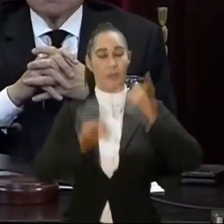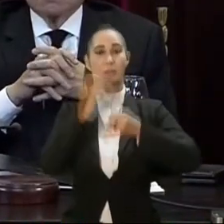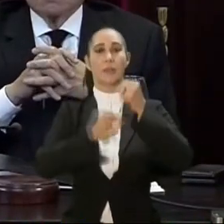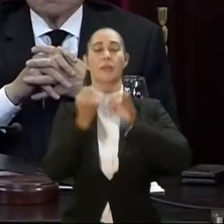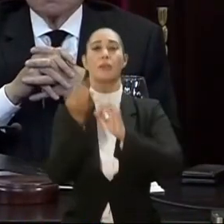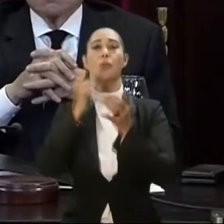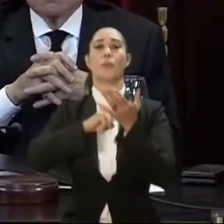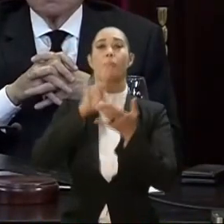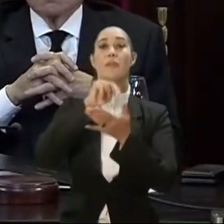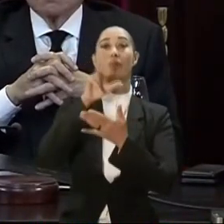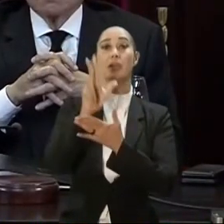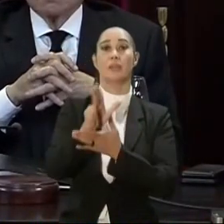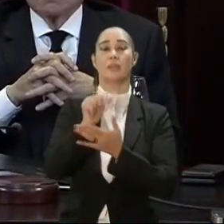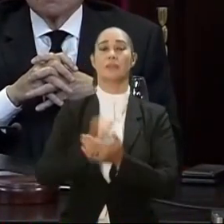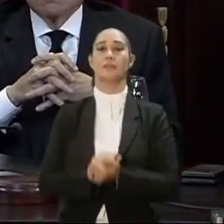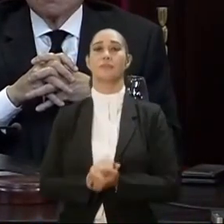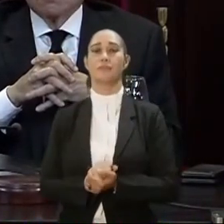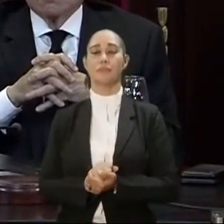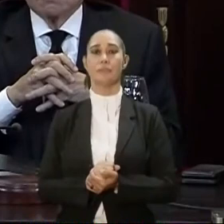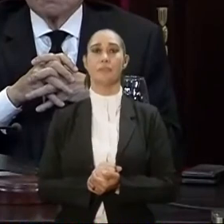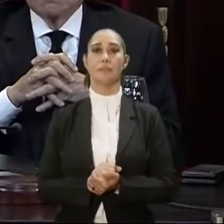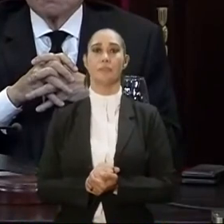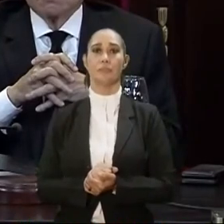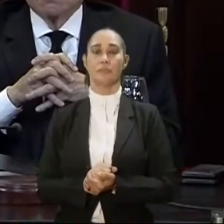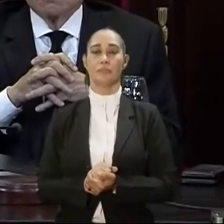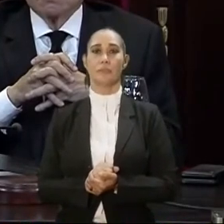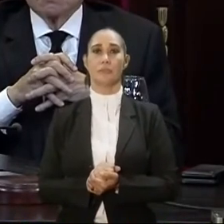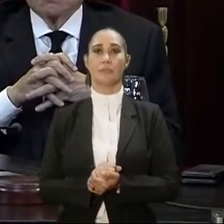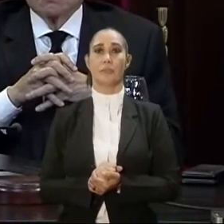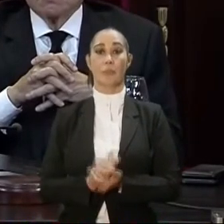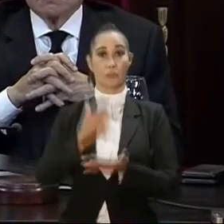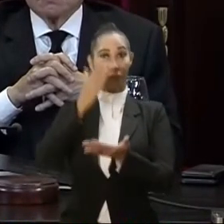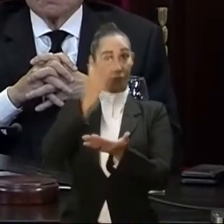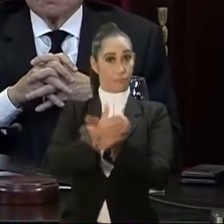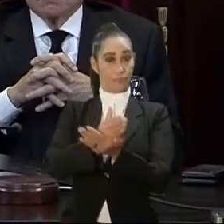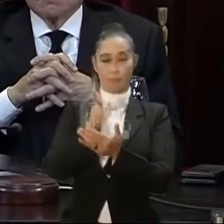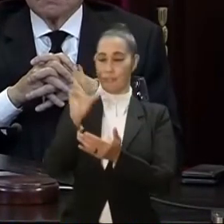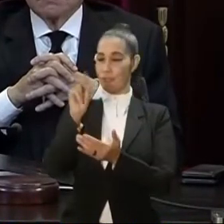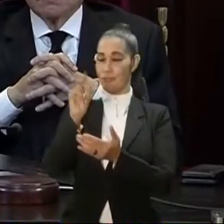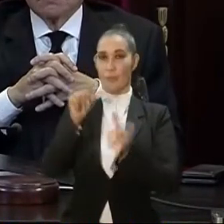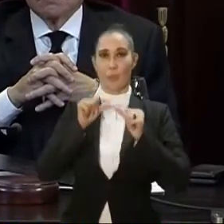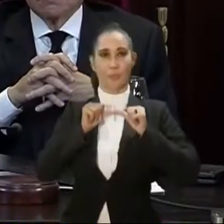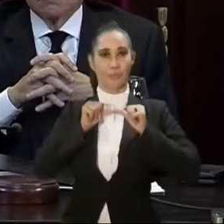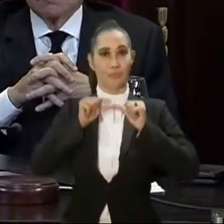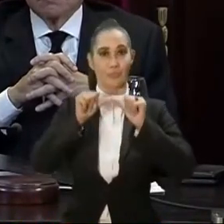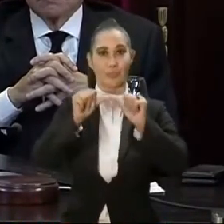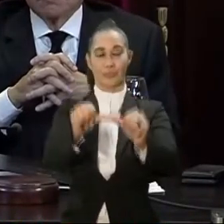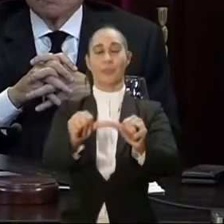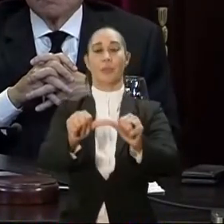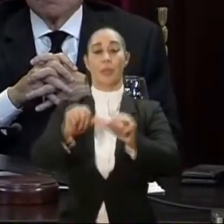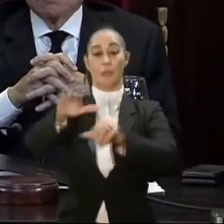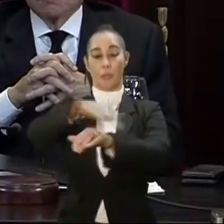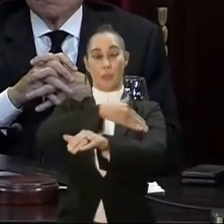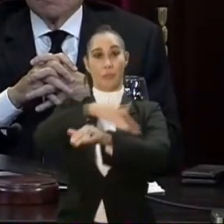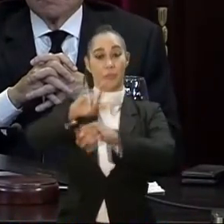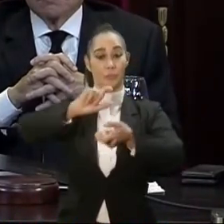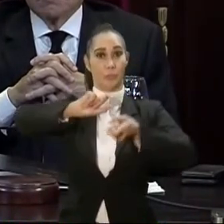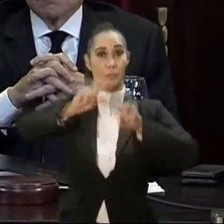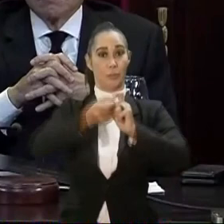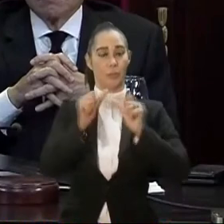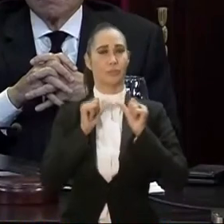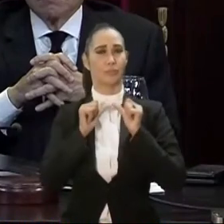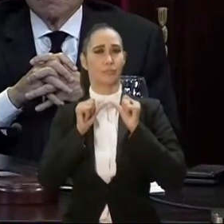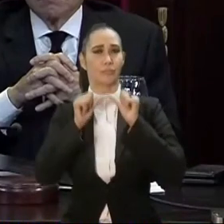agroforestal pero no queremos quedarnos ahí el proceso de transformación vial de la República Dominicana